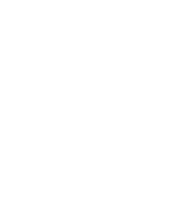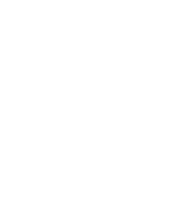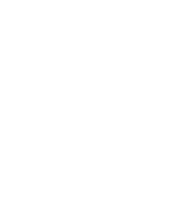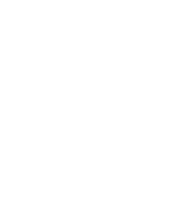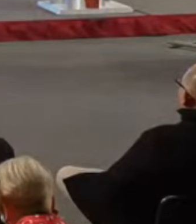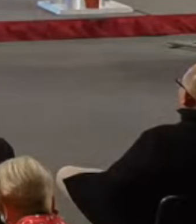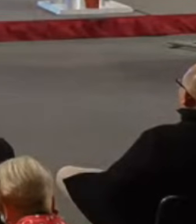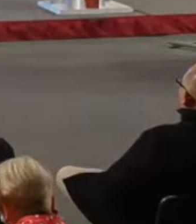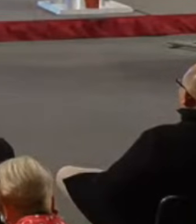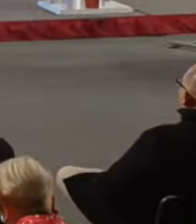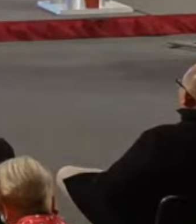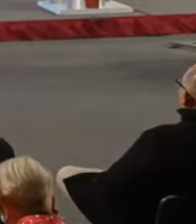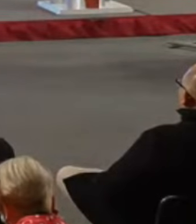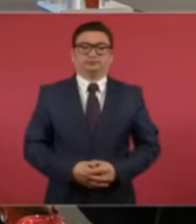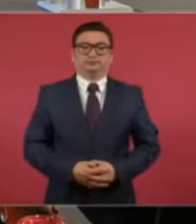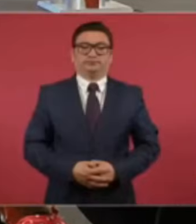encontramos?